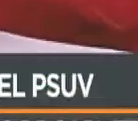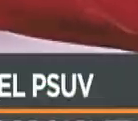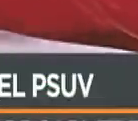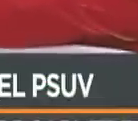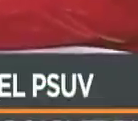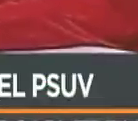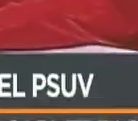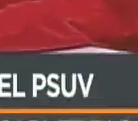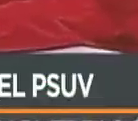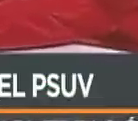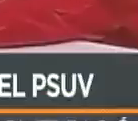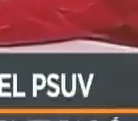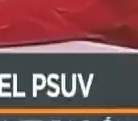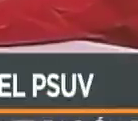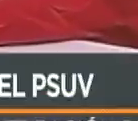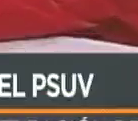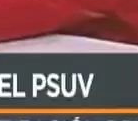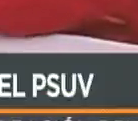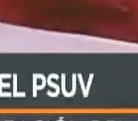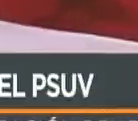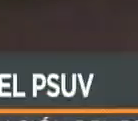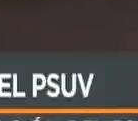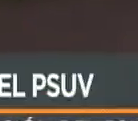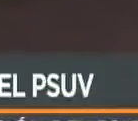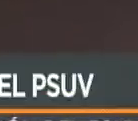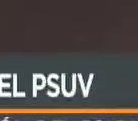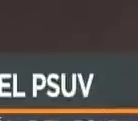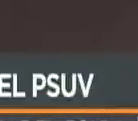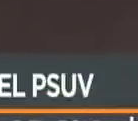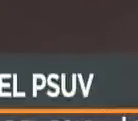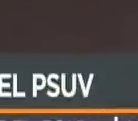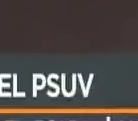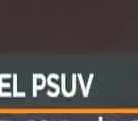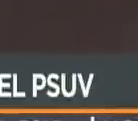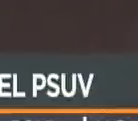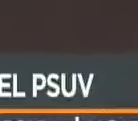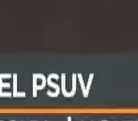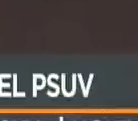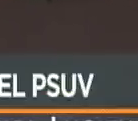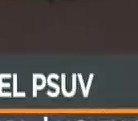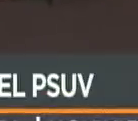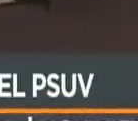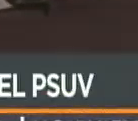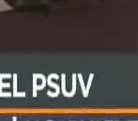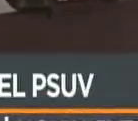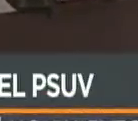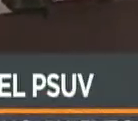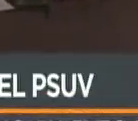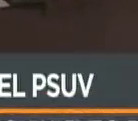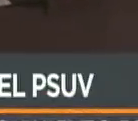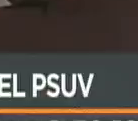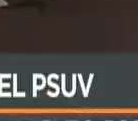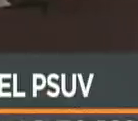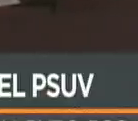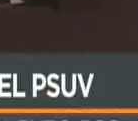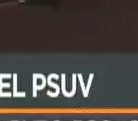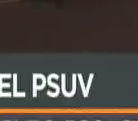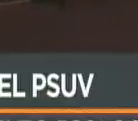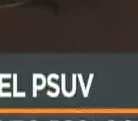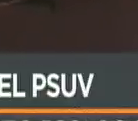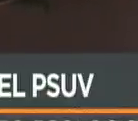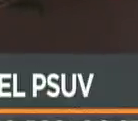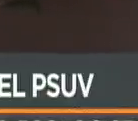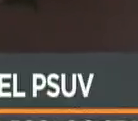pautados para el 20 de mayo en nuestro país. Tienen ustedes esta imagen que quedará, por supuesto, en la memoria de cada uno